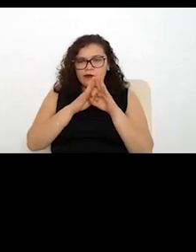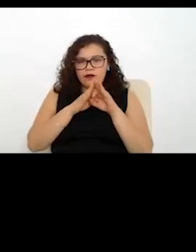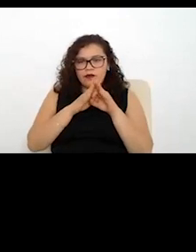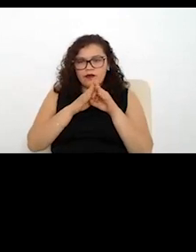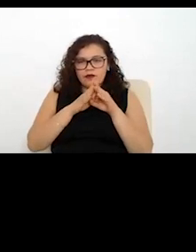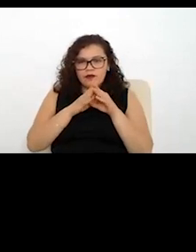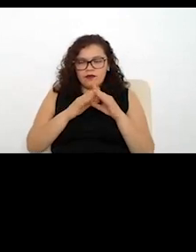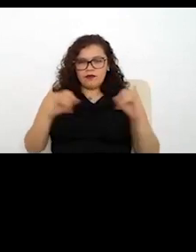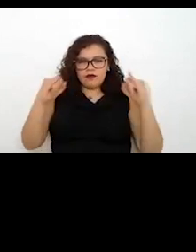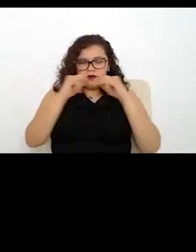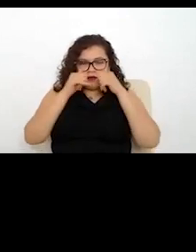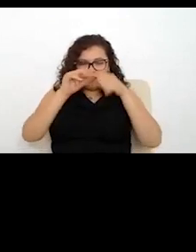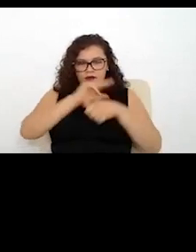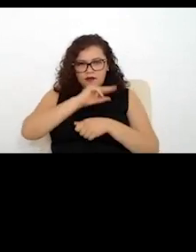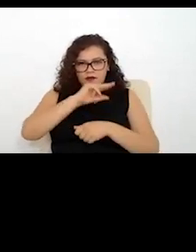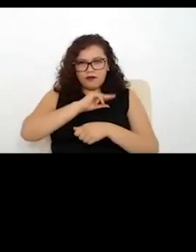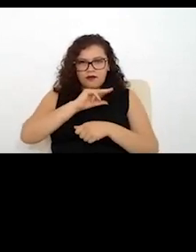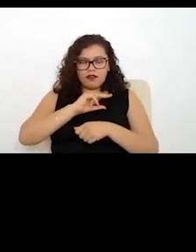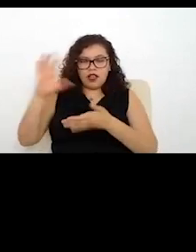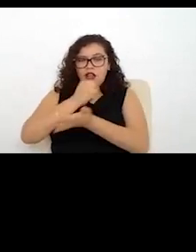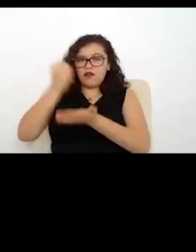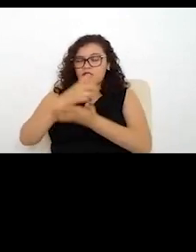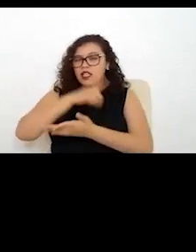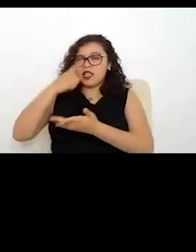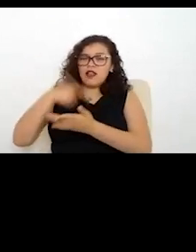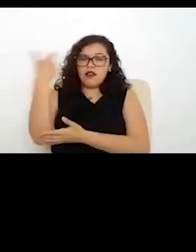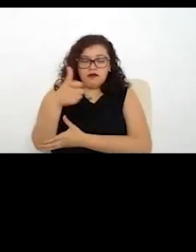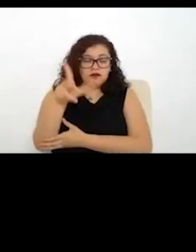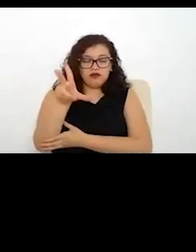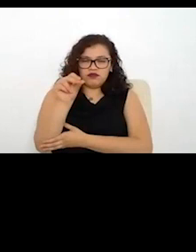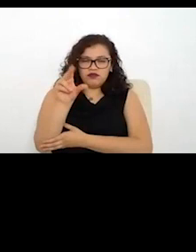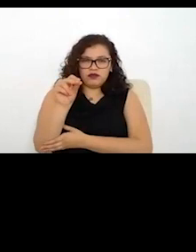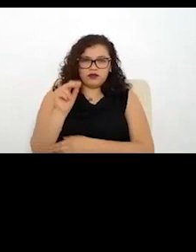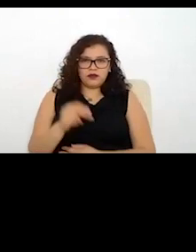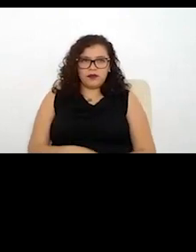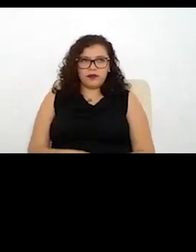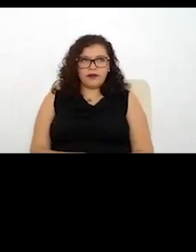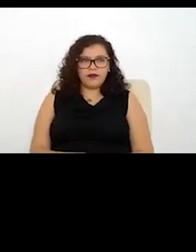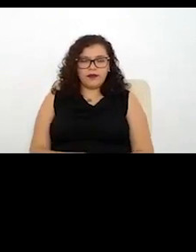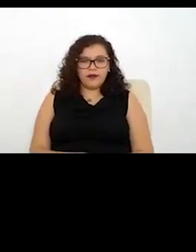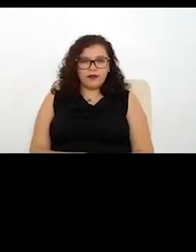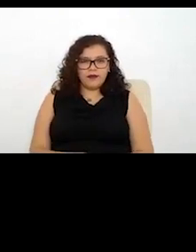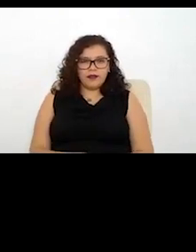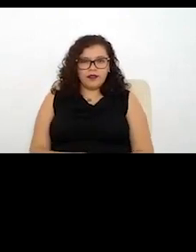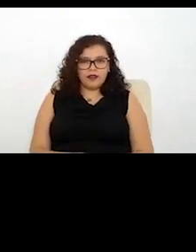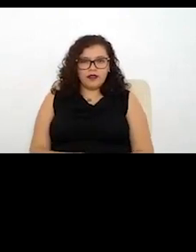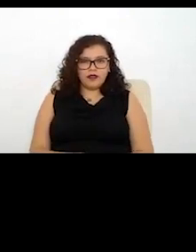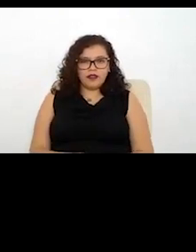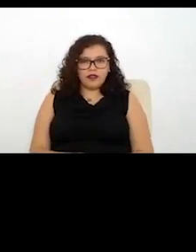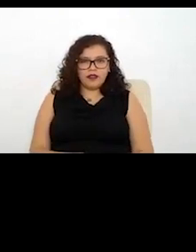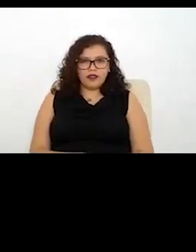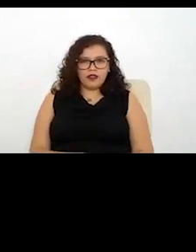instituciones de asistencia privada no tienen la obligación de darlo, es uno de los derechos que más se